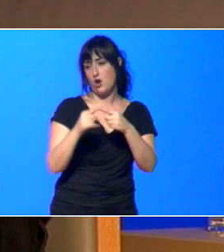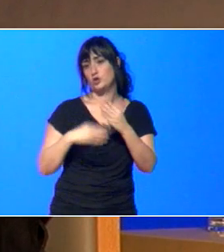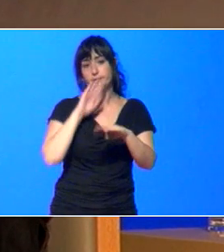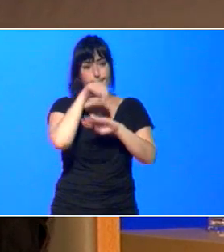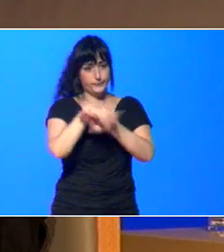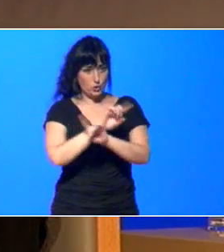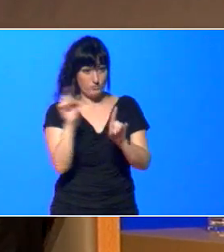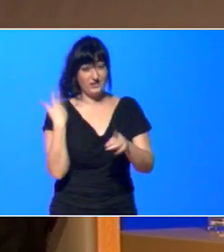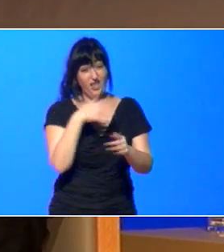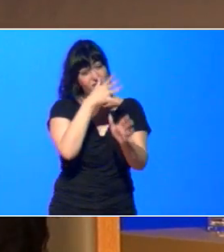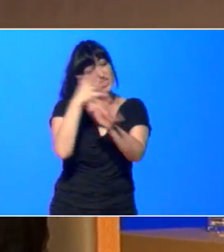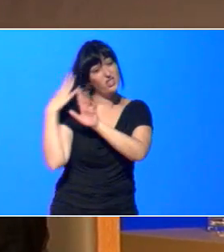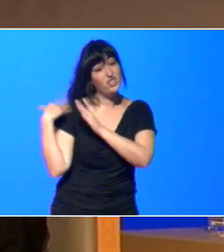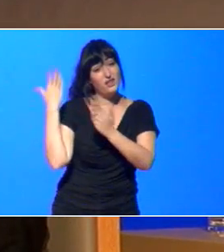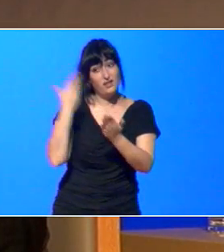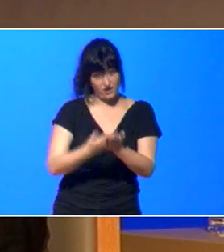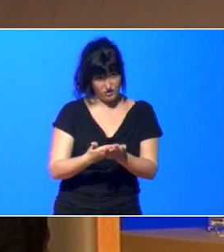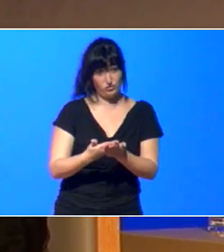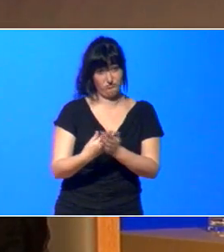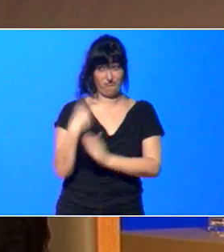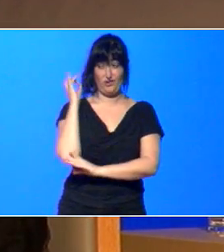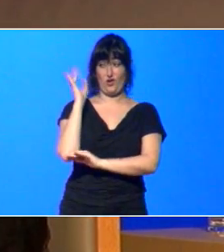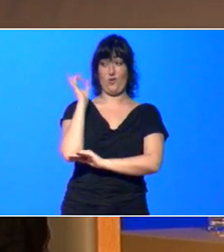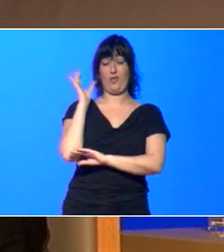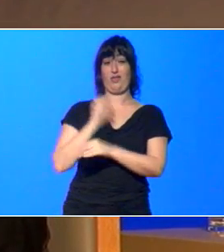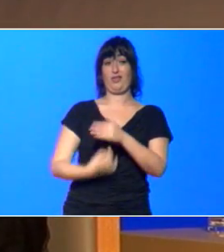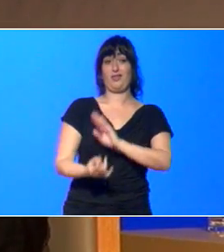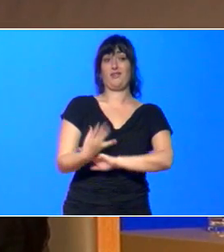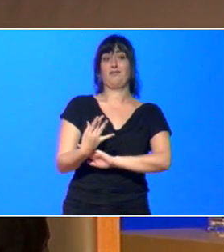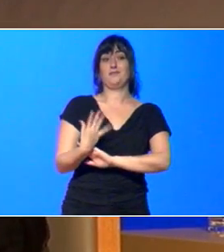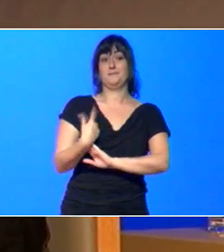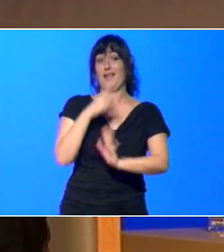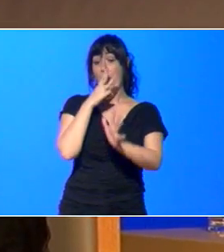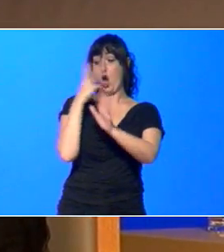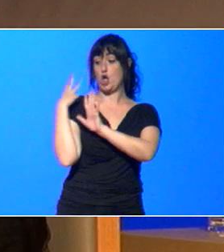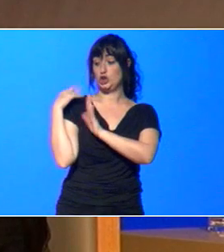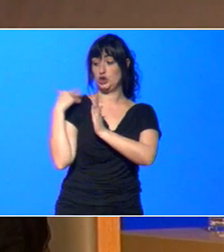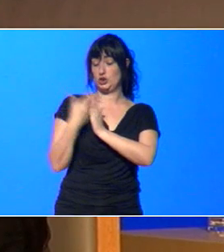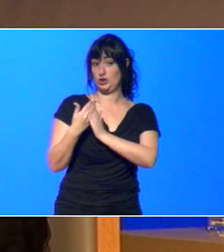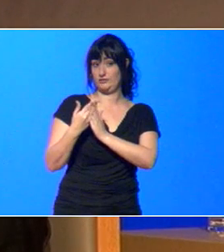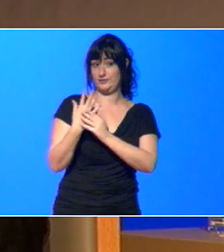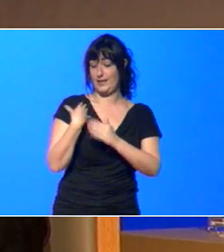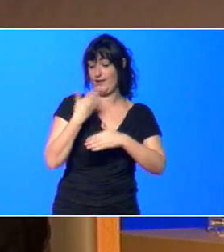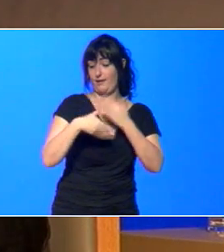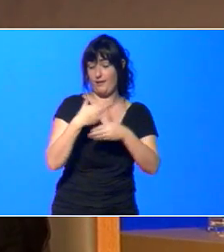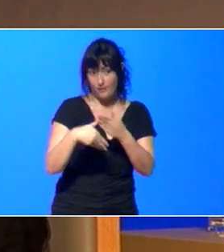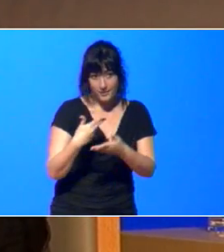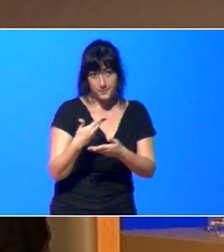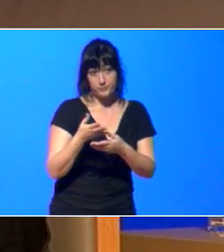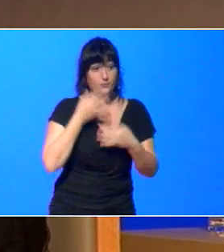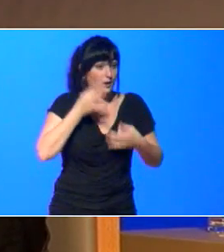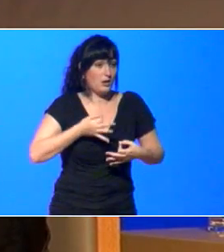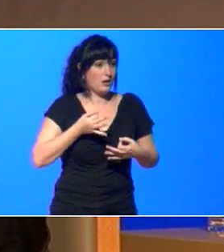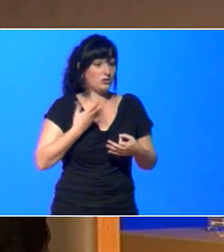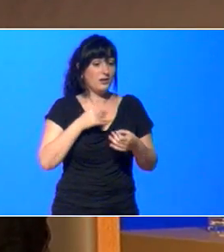10 años desde que la convención nació, 8 desde que se ratificó, y realmente los avances son muy